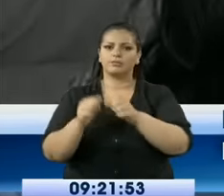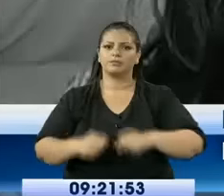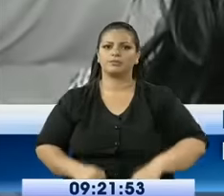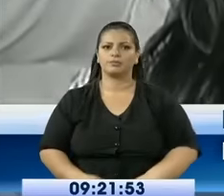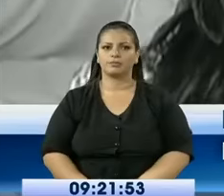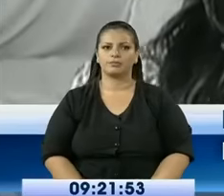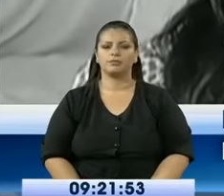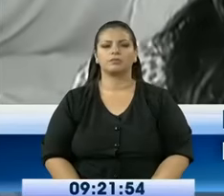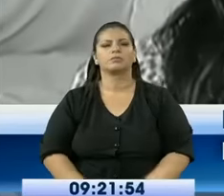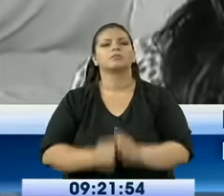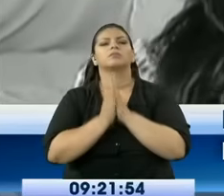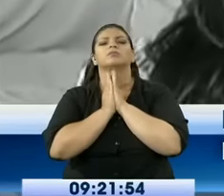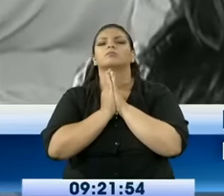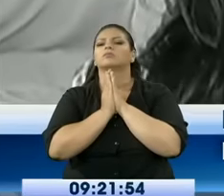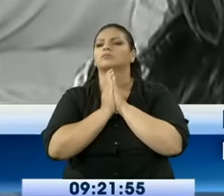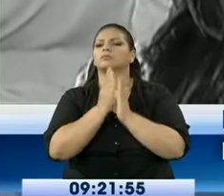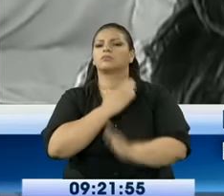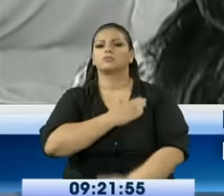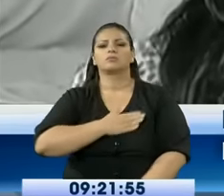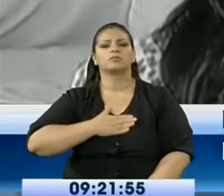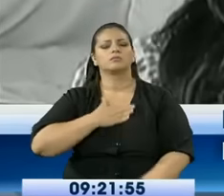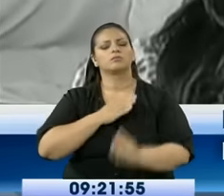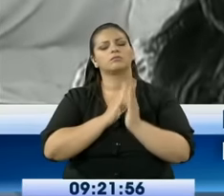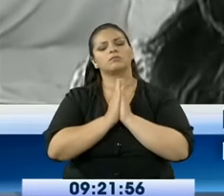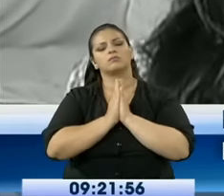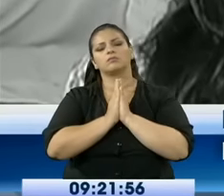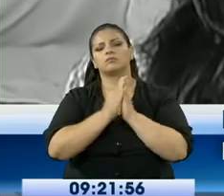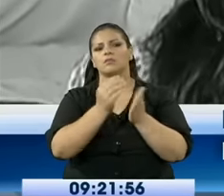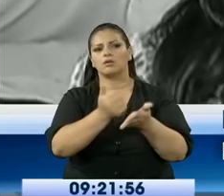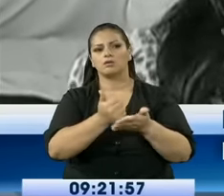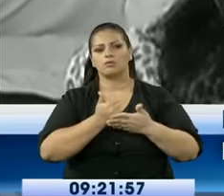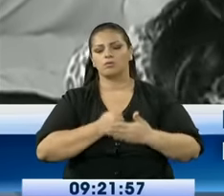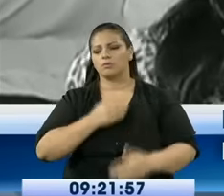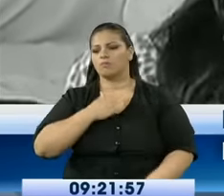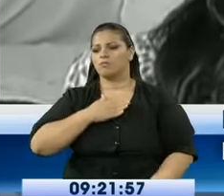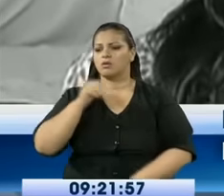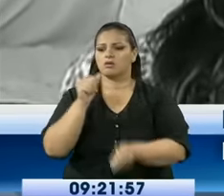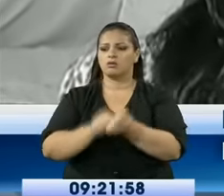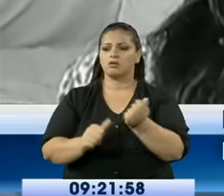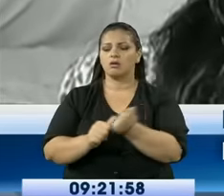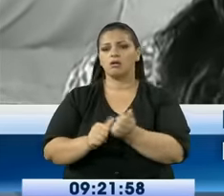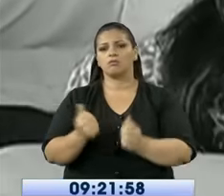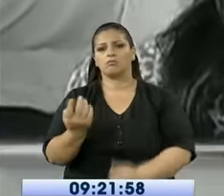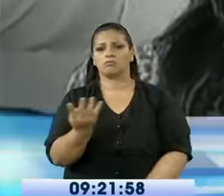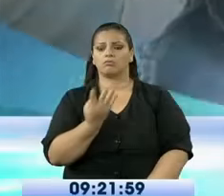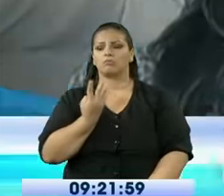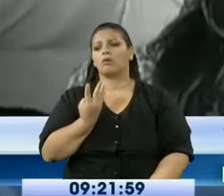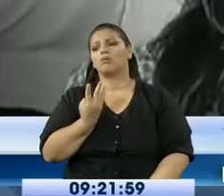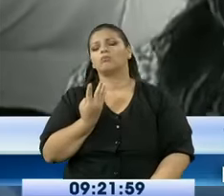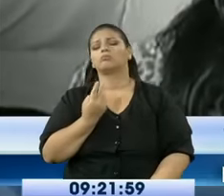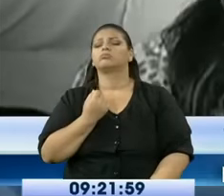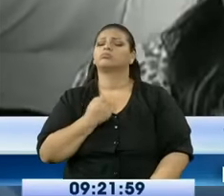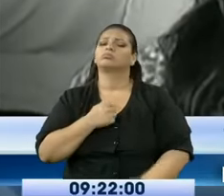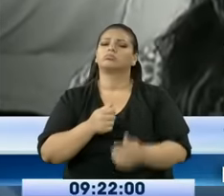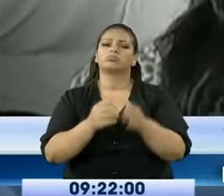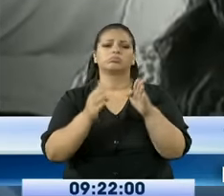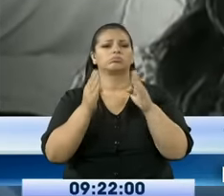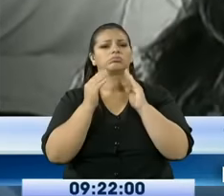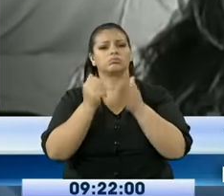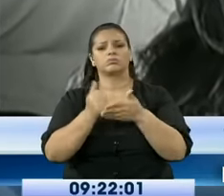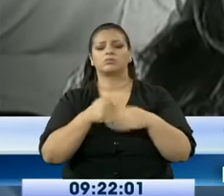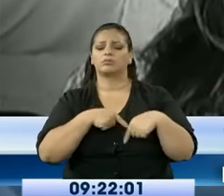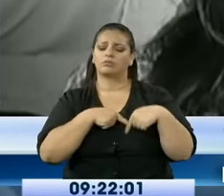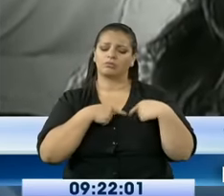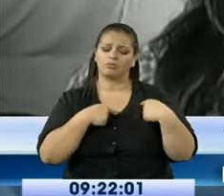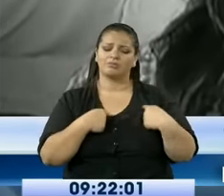De favor les pido que me ayuden mis hermanos, que ya no puedo más. De todo corazón se lo